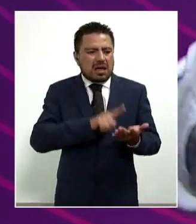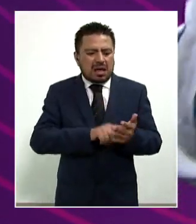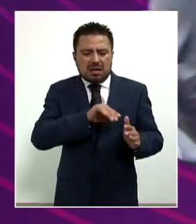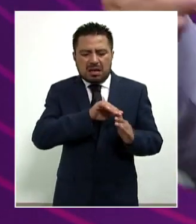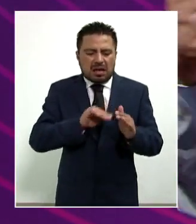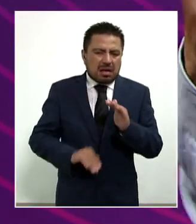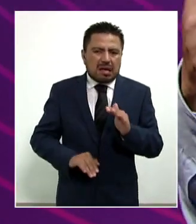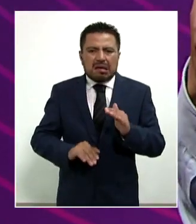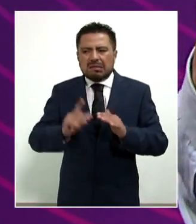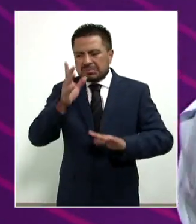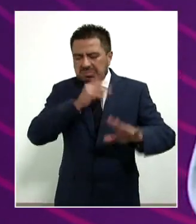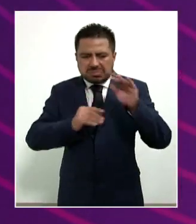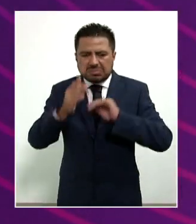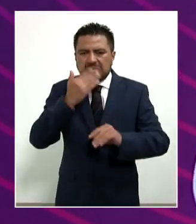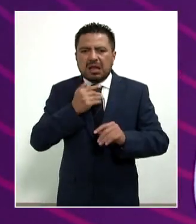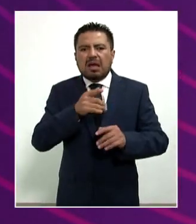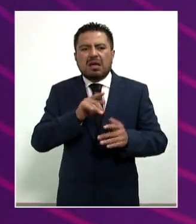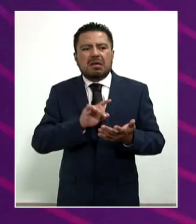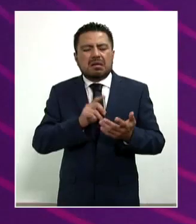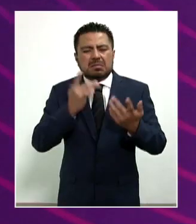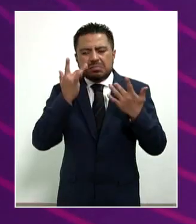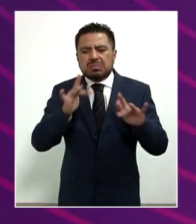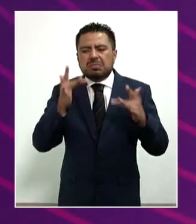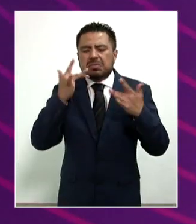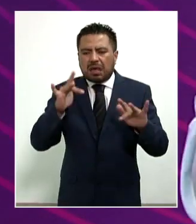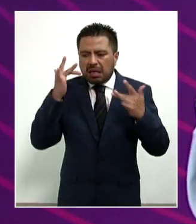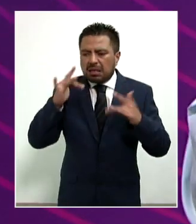calidad, mucha deserción en ese tipo de